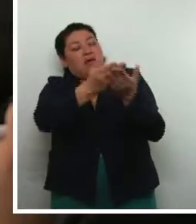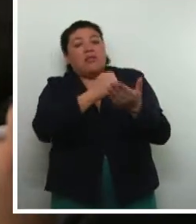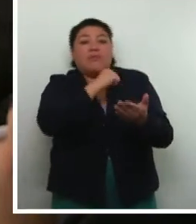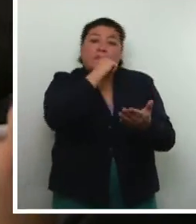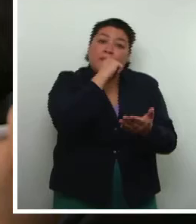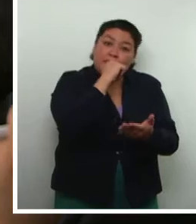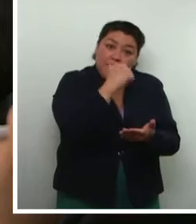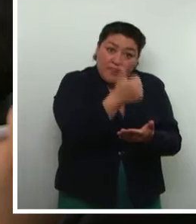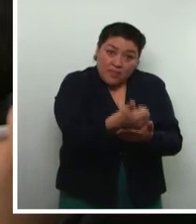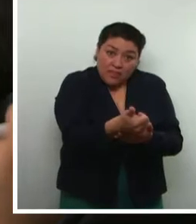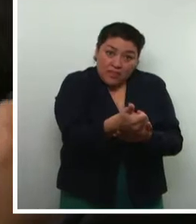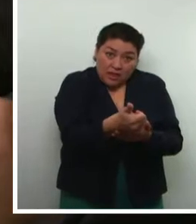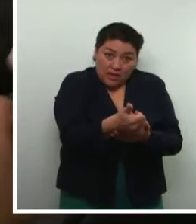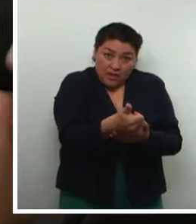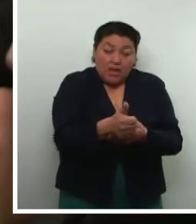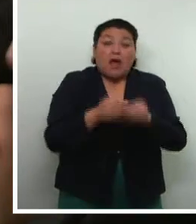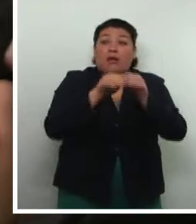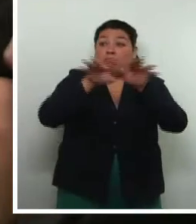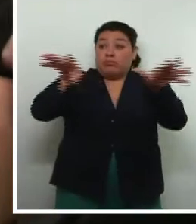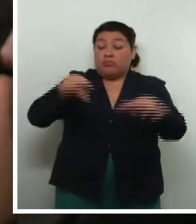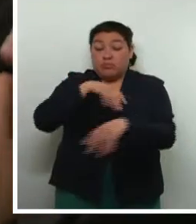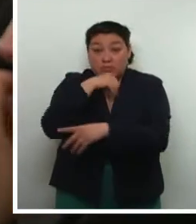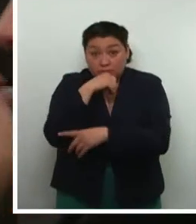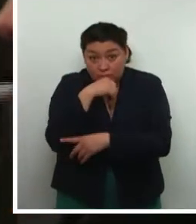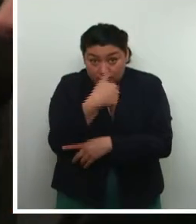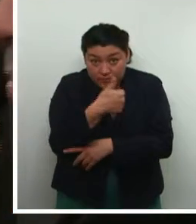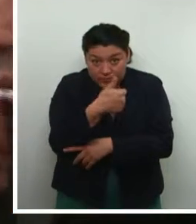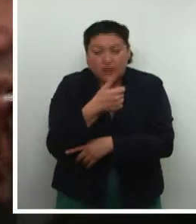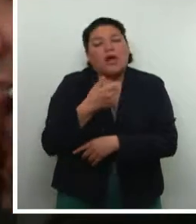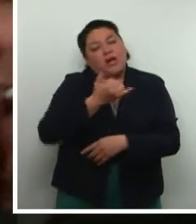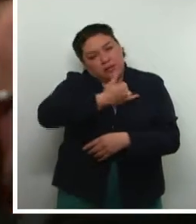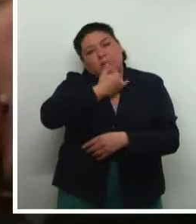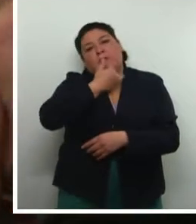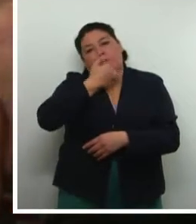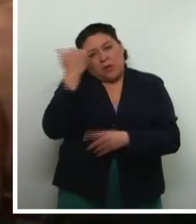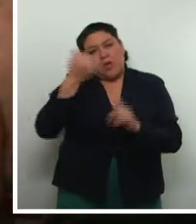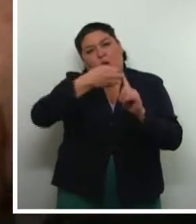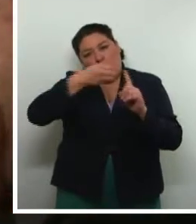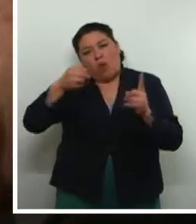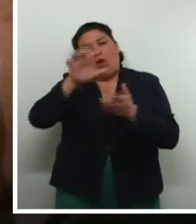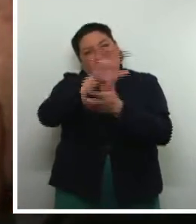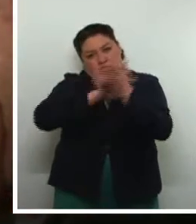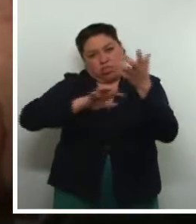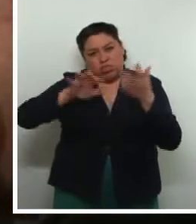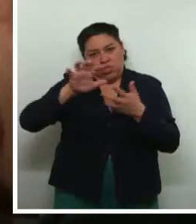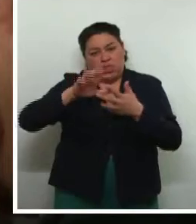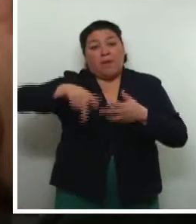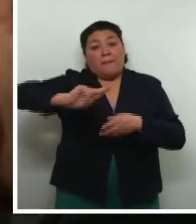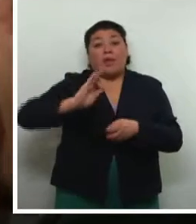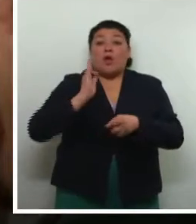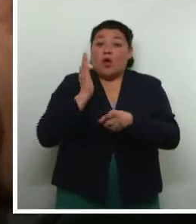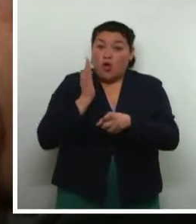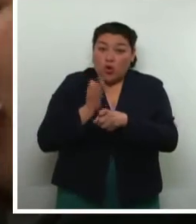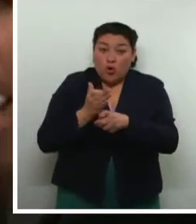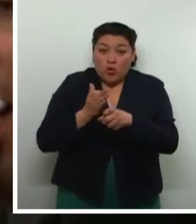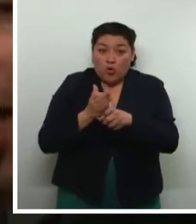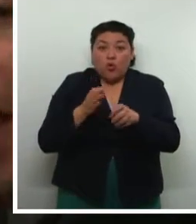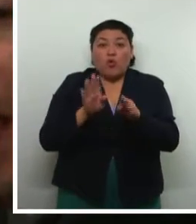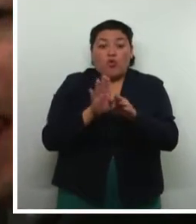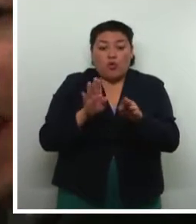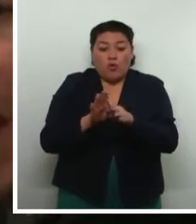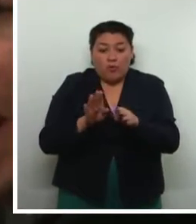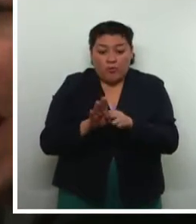sí estaríamos en una irregularidad. Tenemos que aprobar,